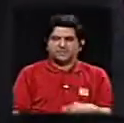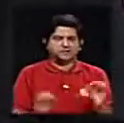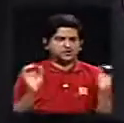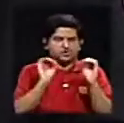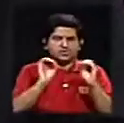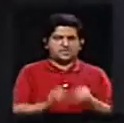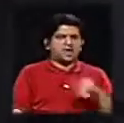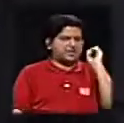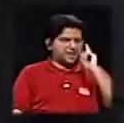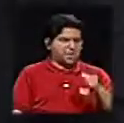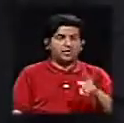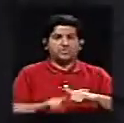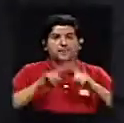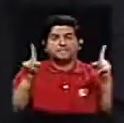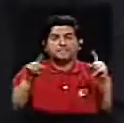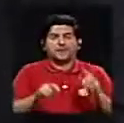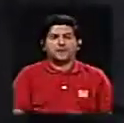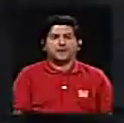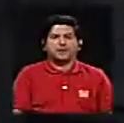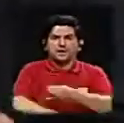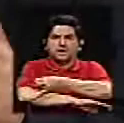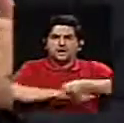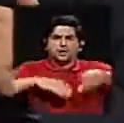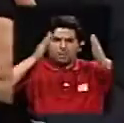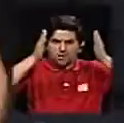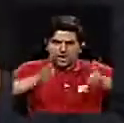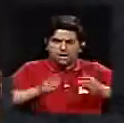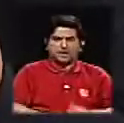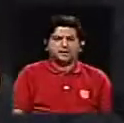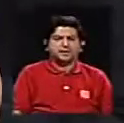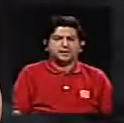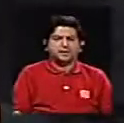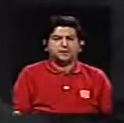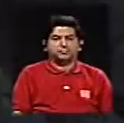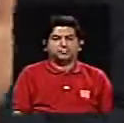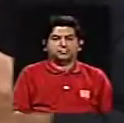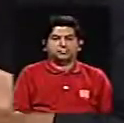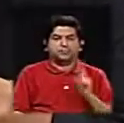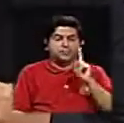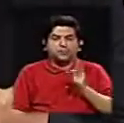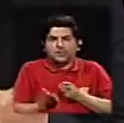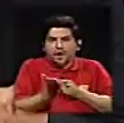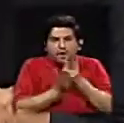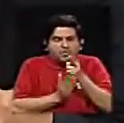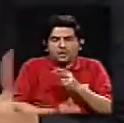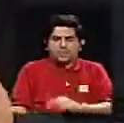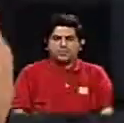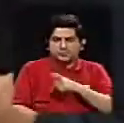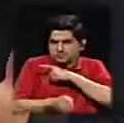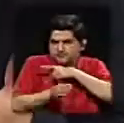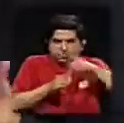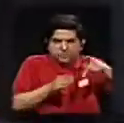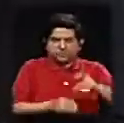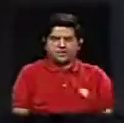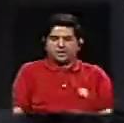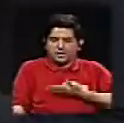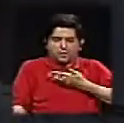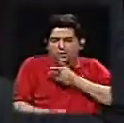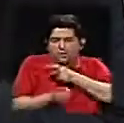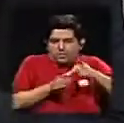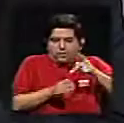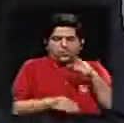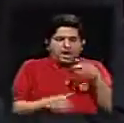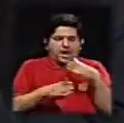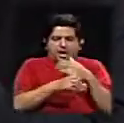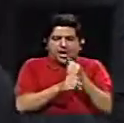a nadie con la orden, pero que el ingeniero, por honestidad profesional y por orgullo profesional, va